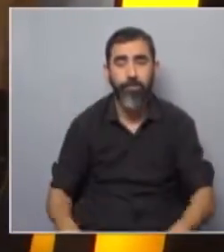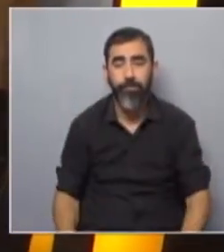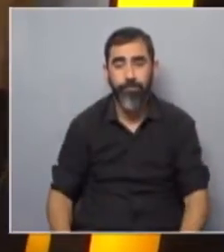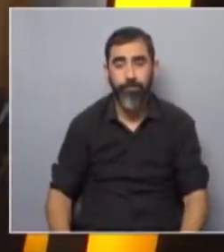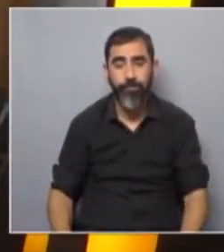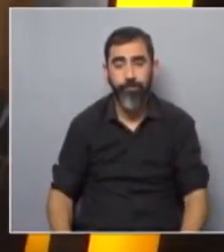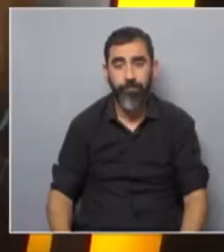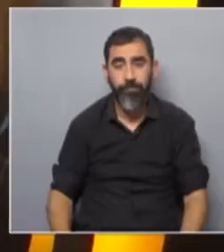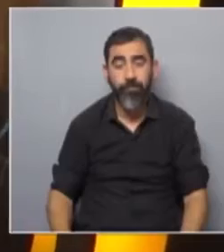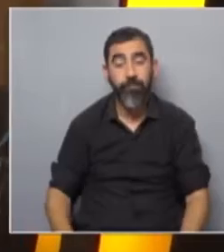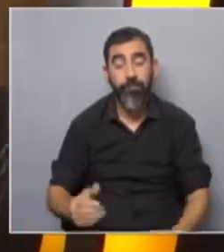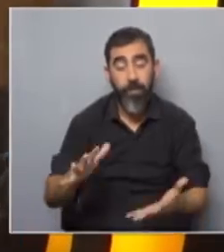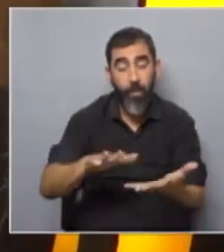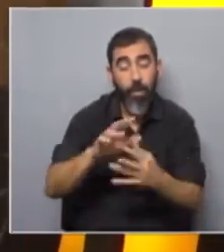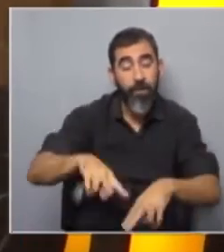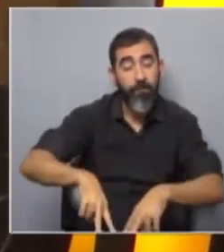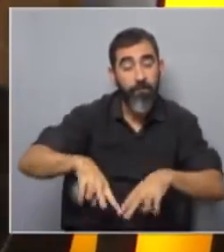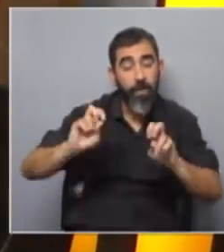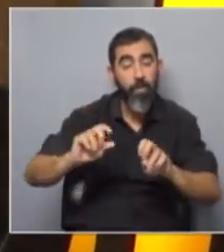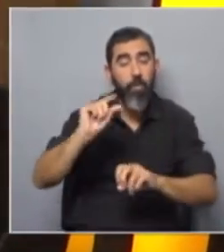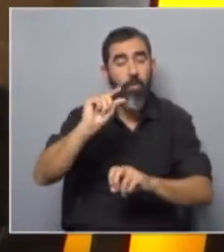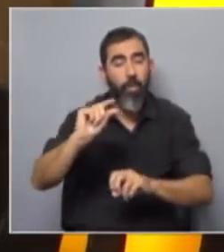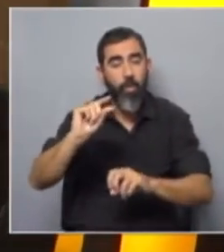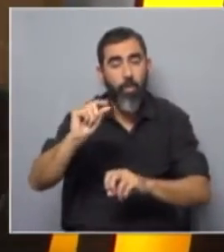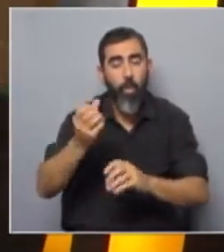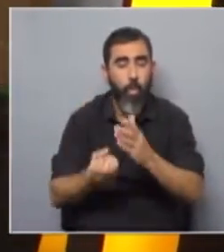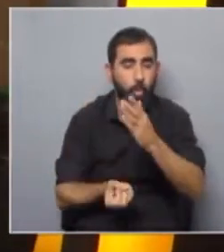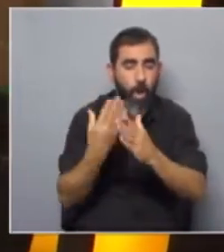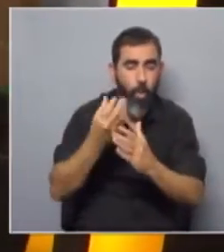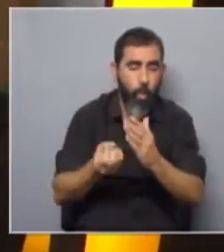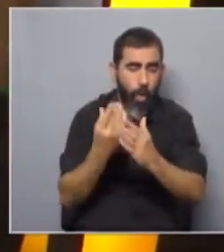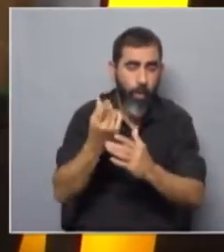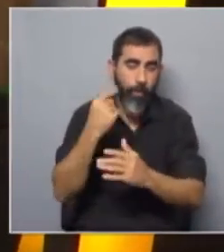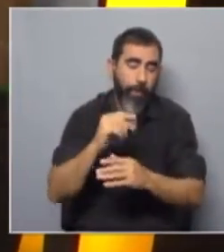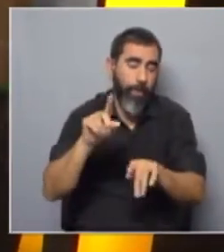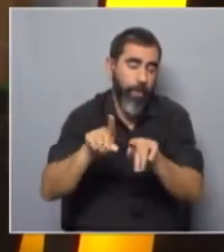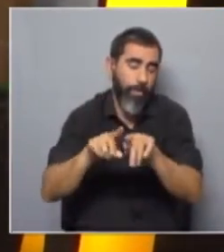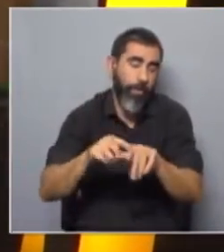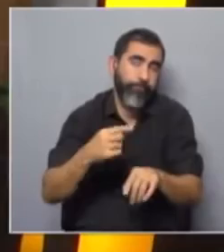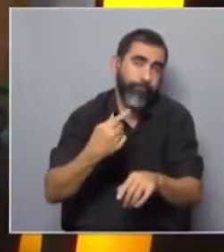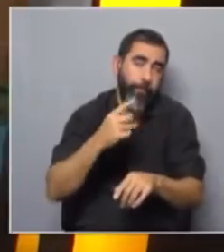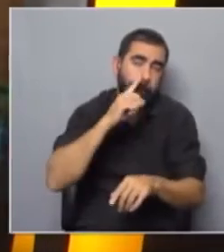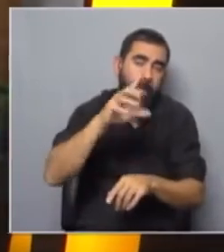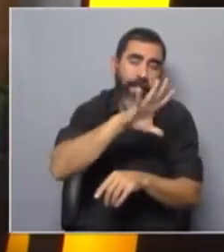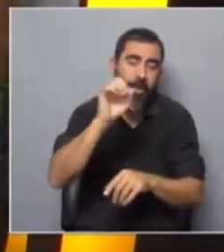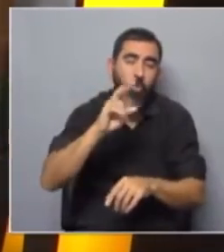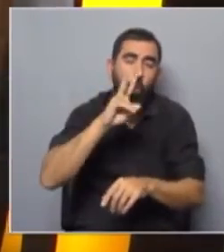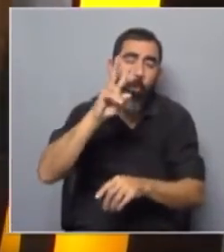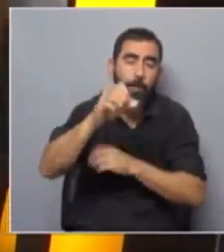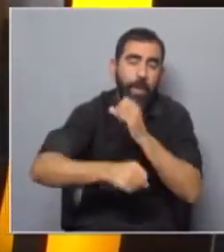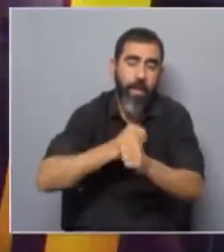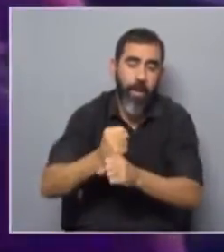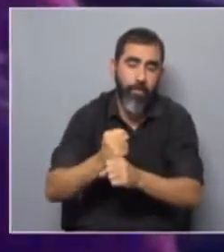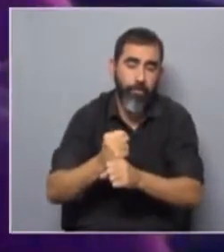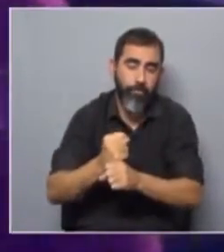Sí, los sitios que estamos estudiando ahora son un poco más recientes, pero más recientes igual estamos hablando de 1500, 2000 años antes